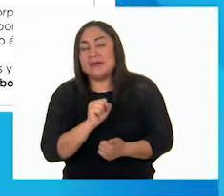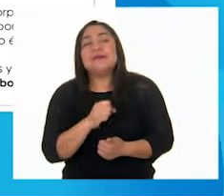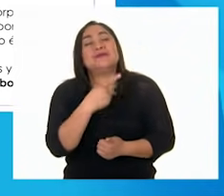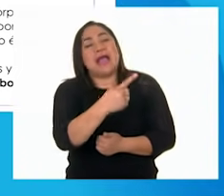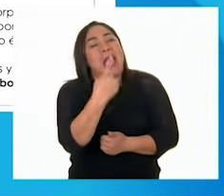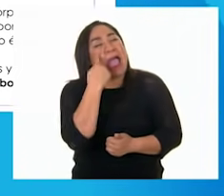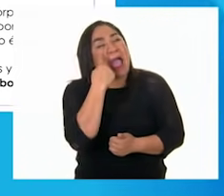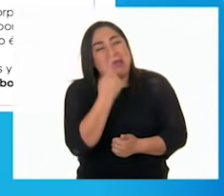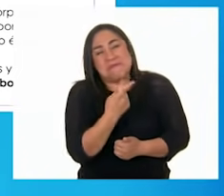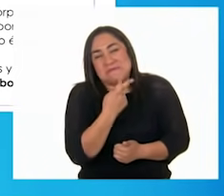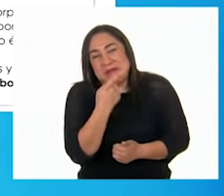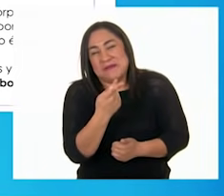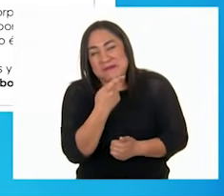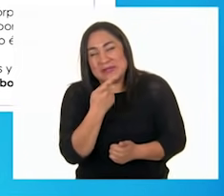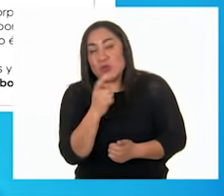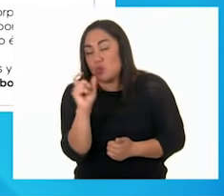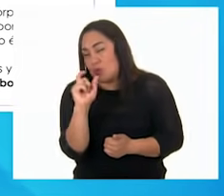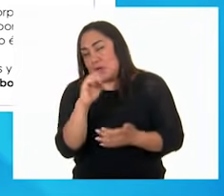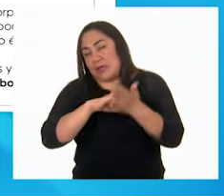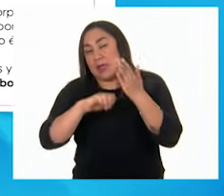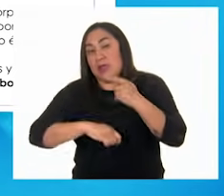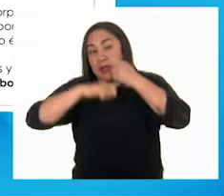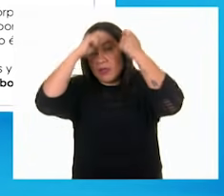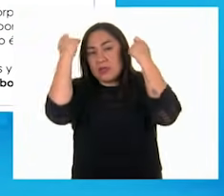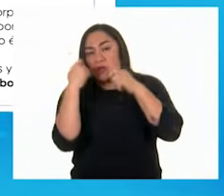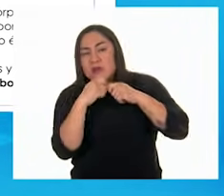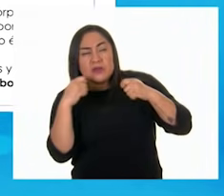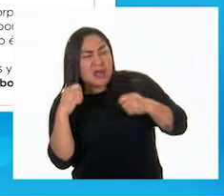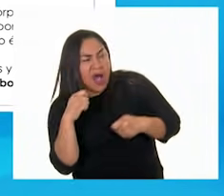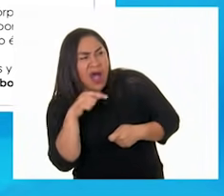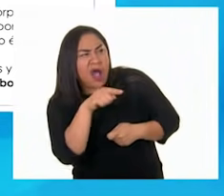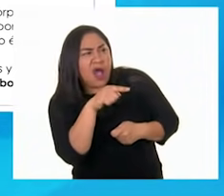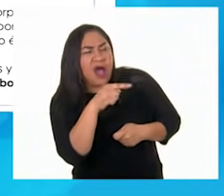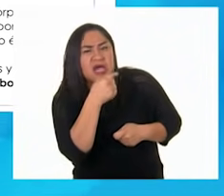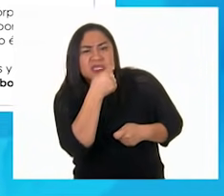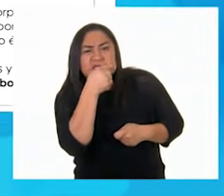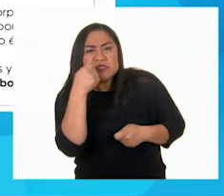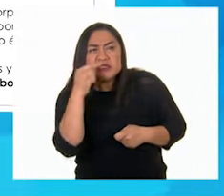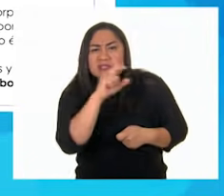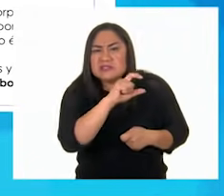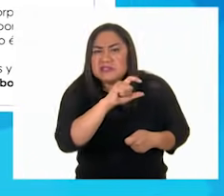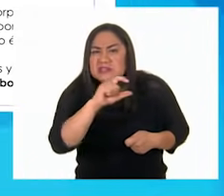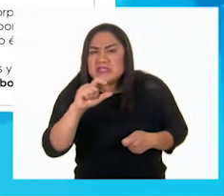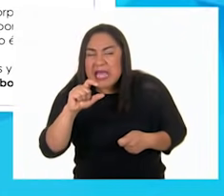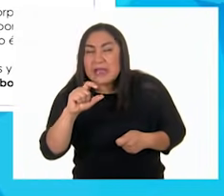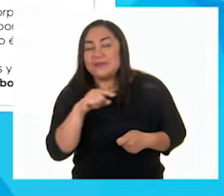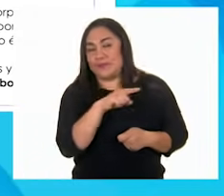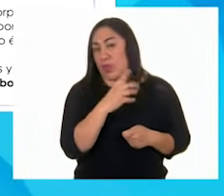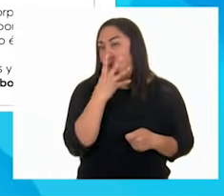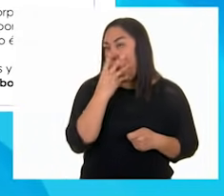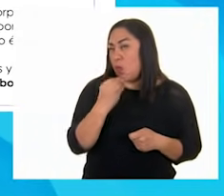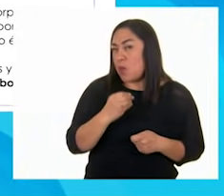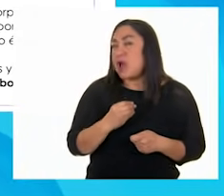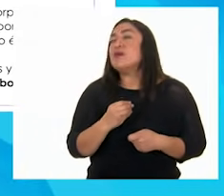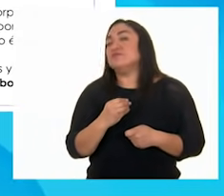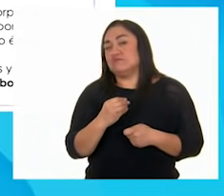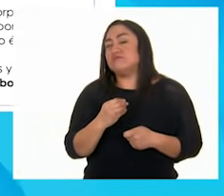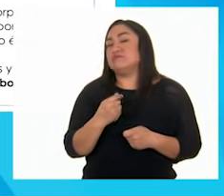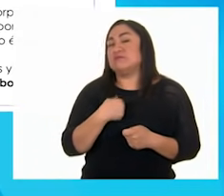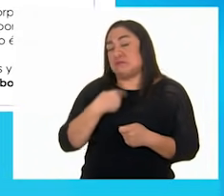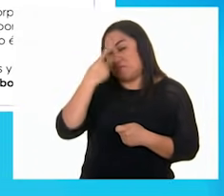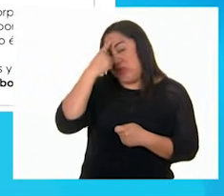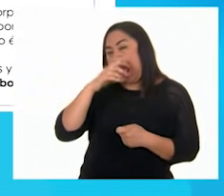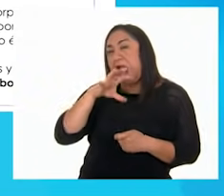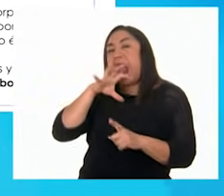encanta, cuando Caperucita Roja le dice que tiene dientes muy grandes, el lobo le responde, son para